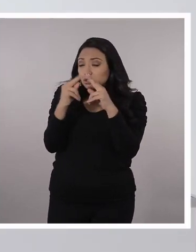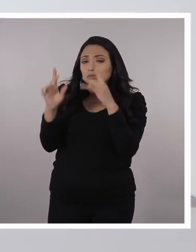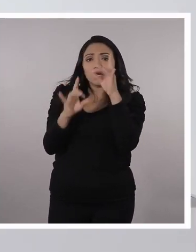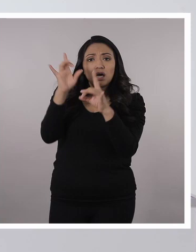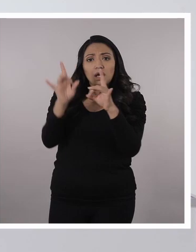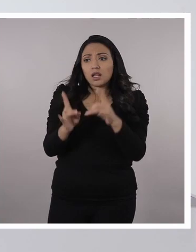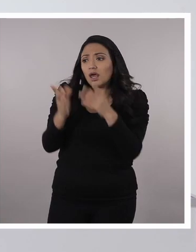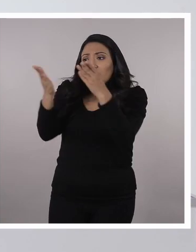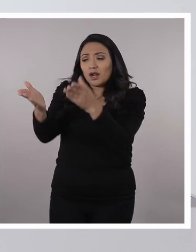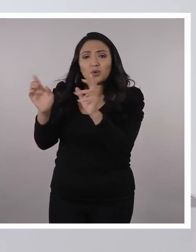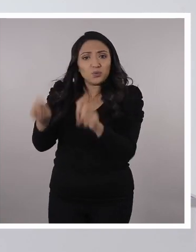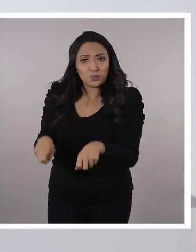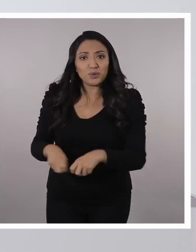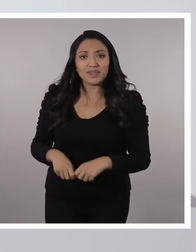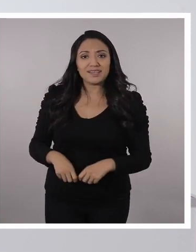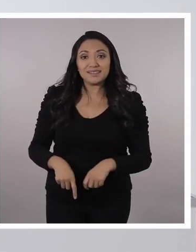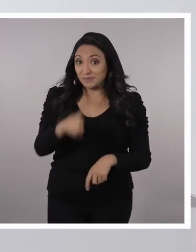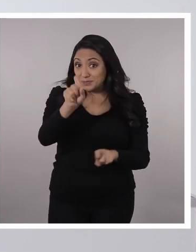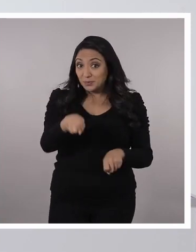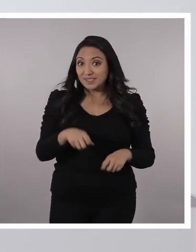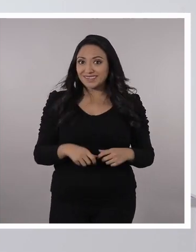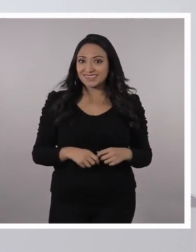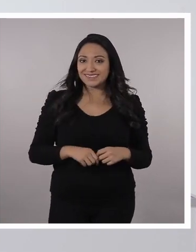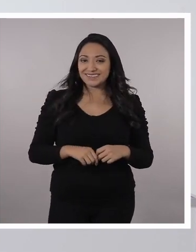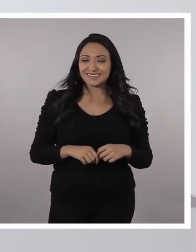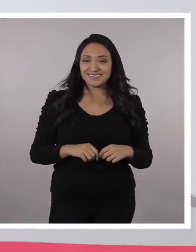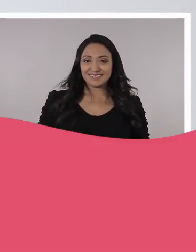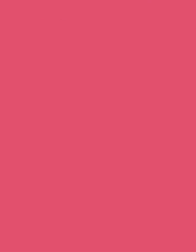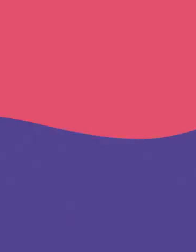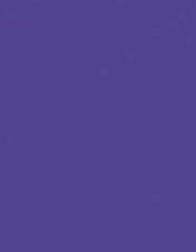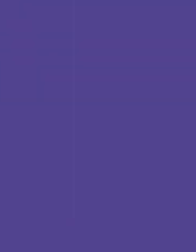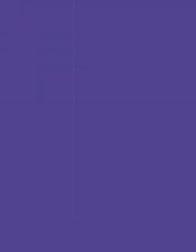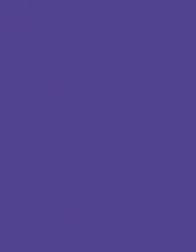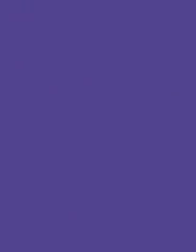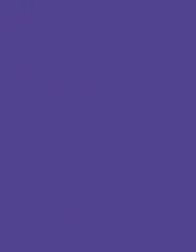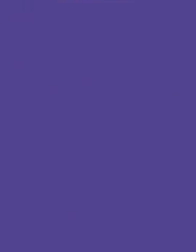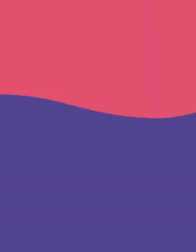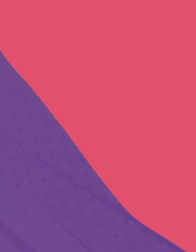Y se lo pueden obsequiar también. ¿Qué dicen? ¿Se animan?